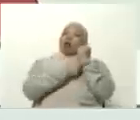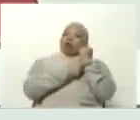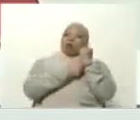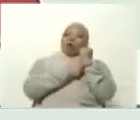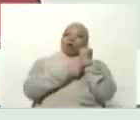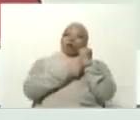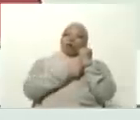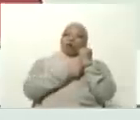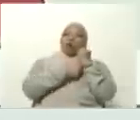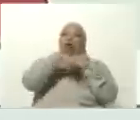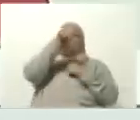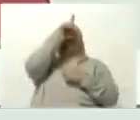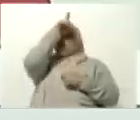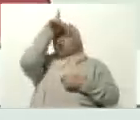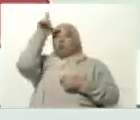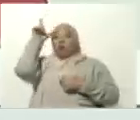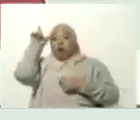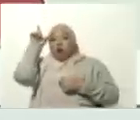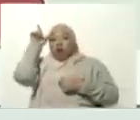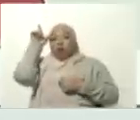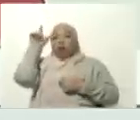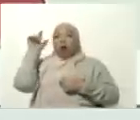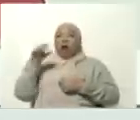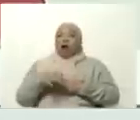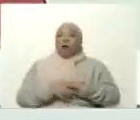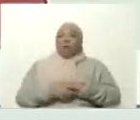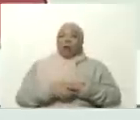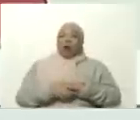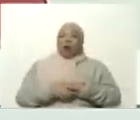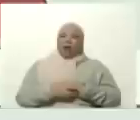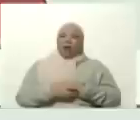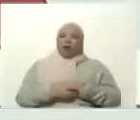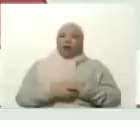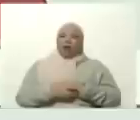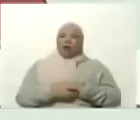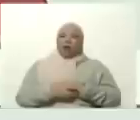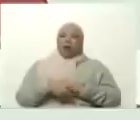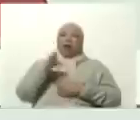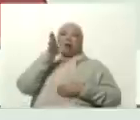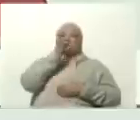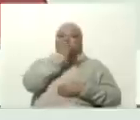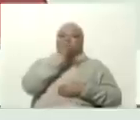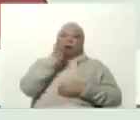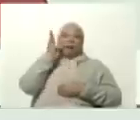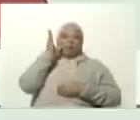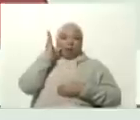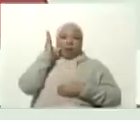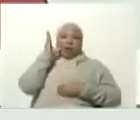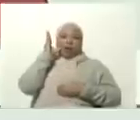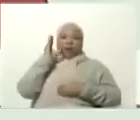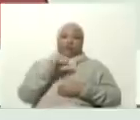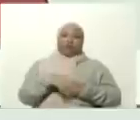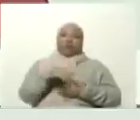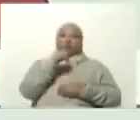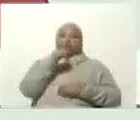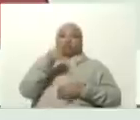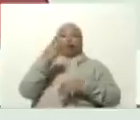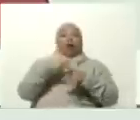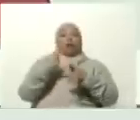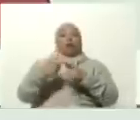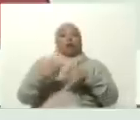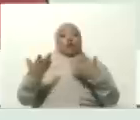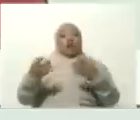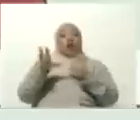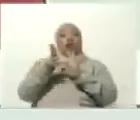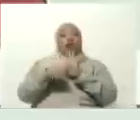Machado, de Julio Borges, de los ladrones, de los Becchio, ¿eh? Esa plata es de todos los venezolanos y las venezolanas.